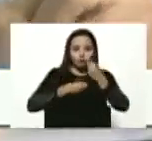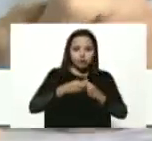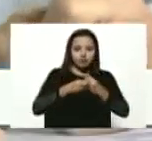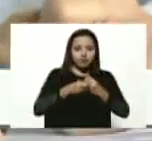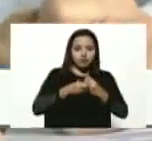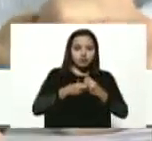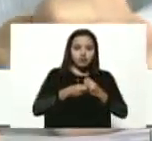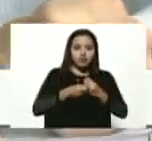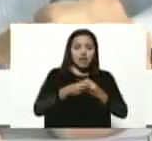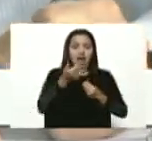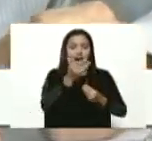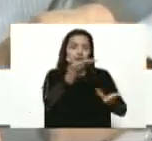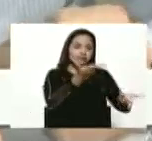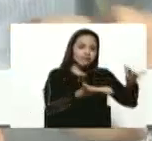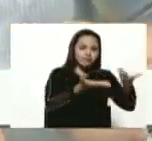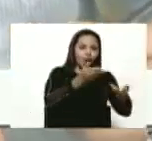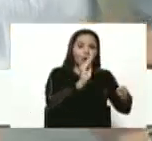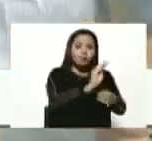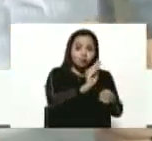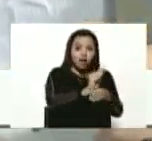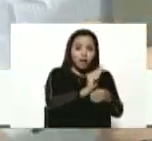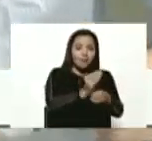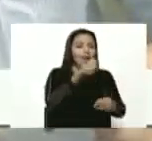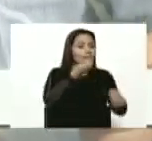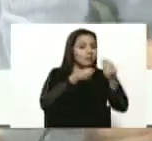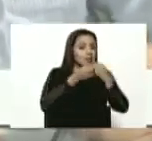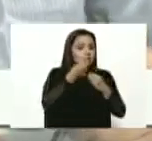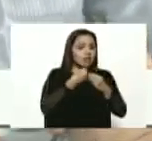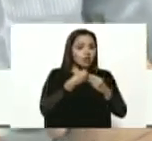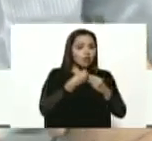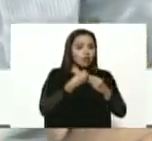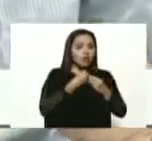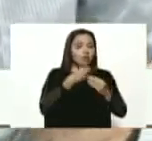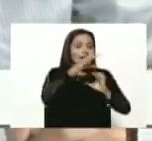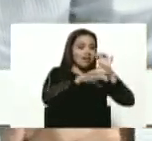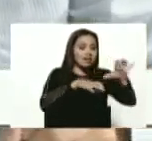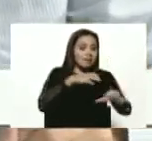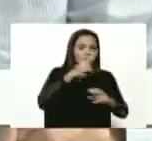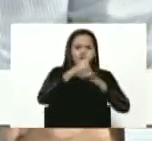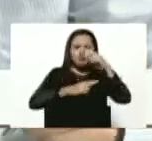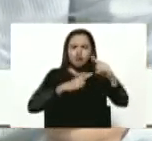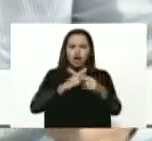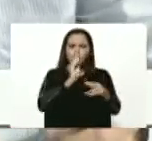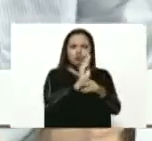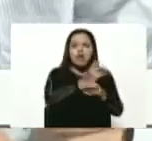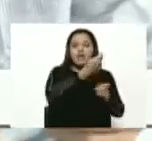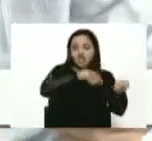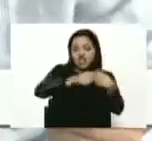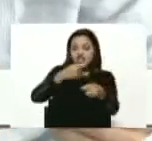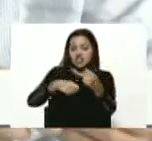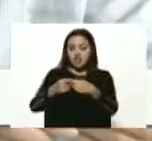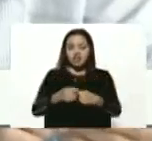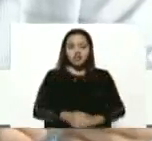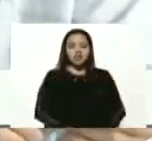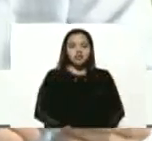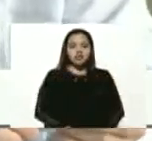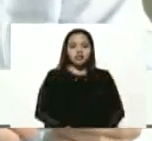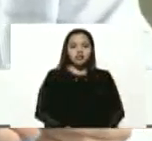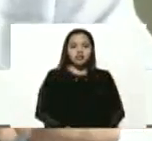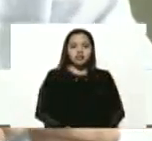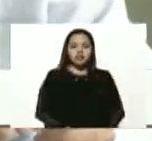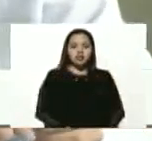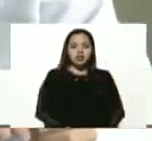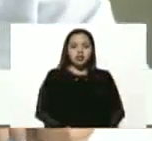un alimento balanceado para animales, universalmente reconocido, que se comercializa. Importarlo